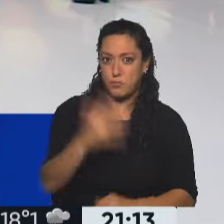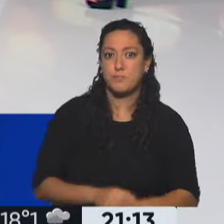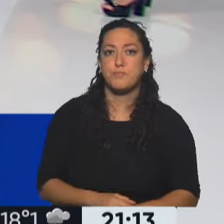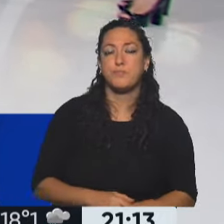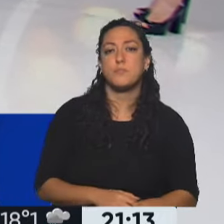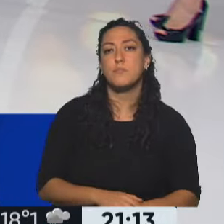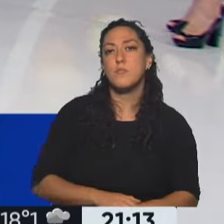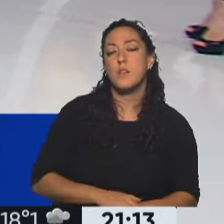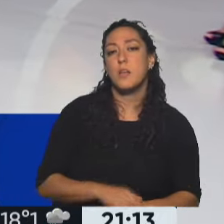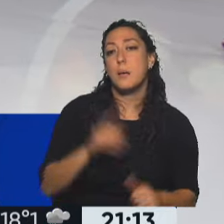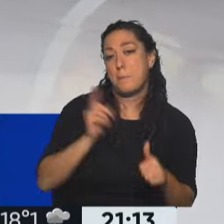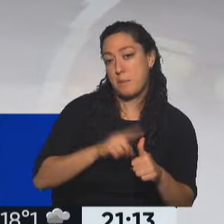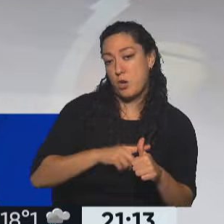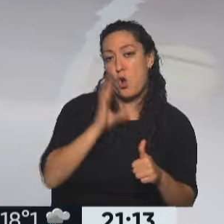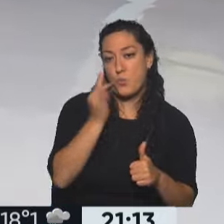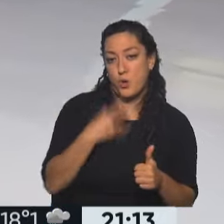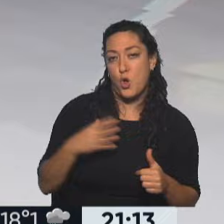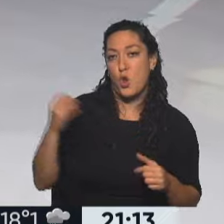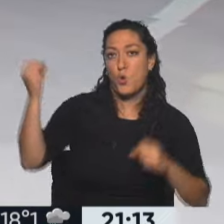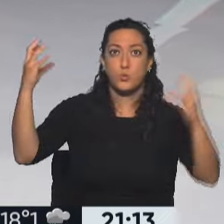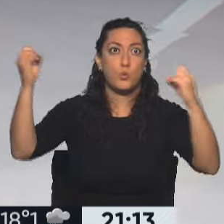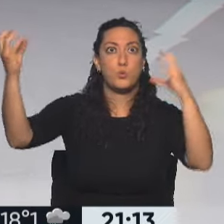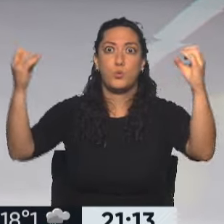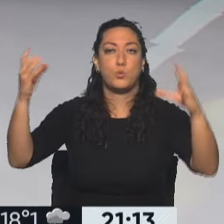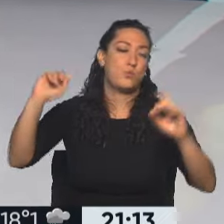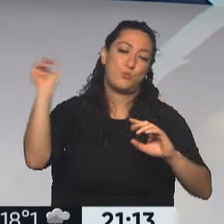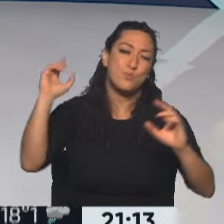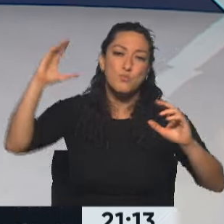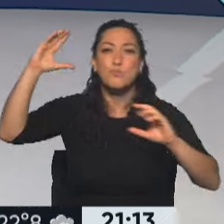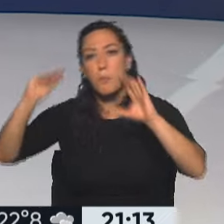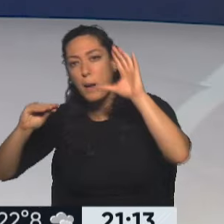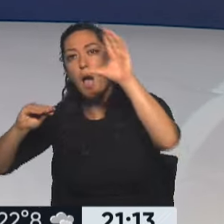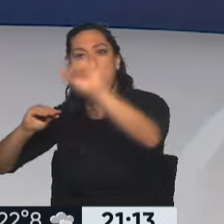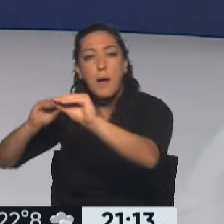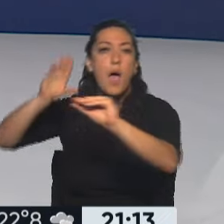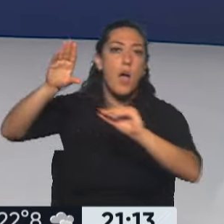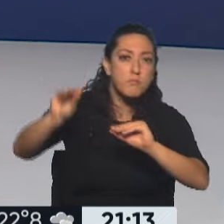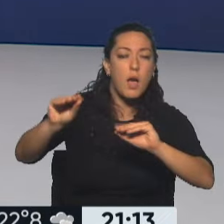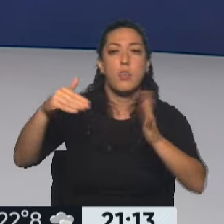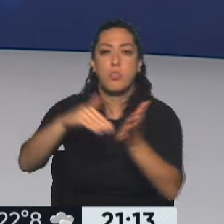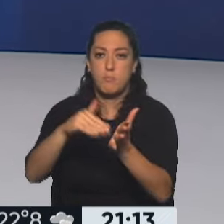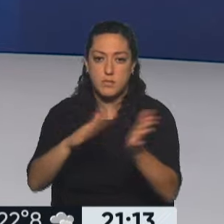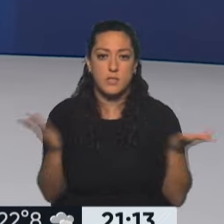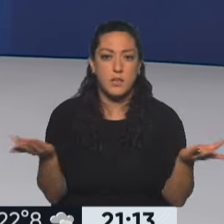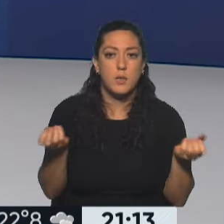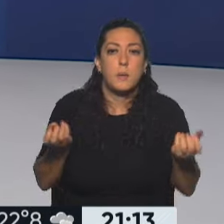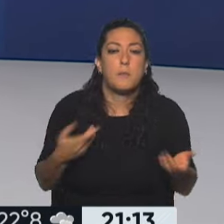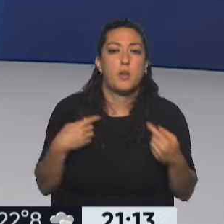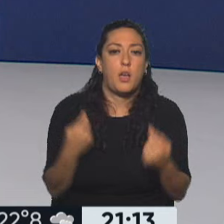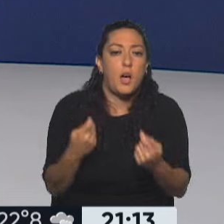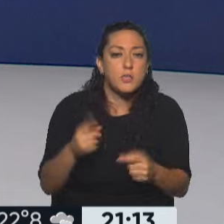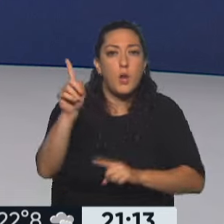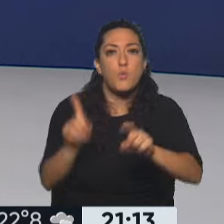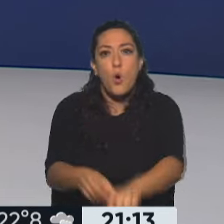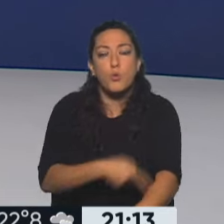bastante obvio, pero es apagar las luces. Muchas personas, pese al alto costo que va a tener la electricidad, aún no están acostumbrados